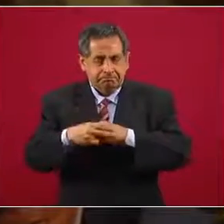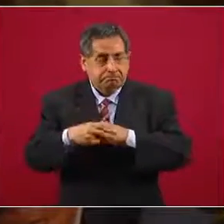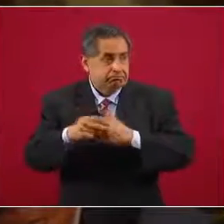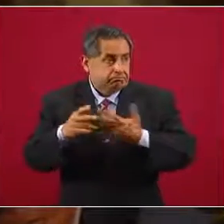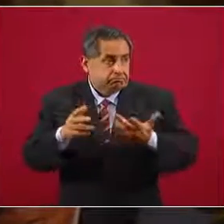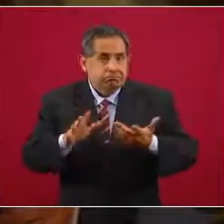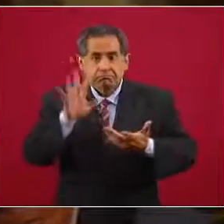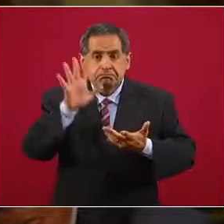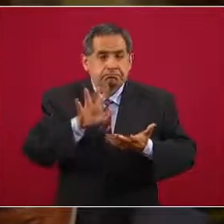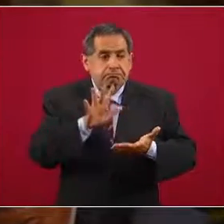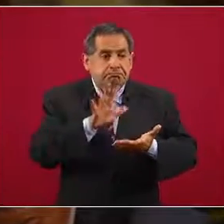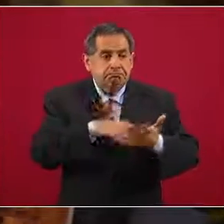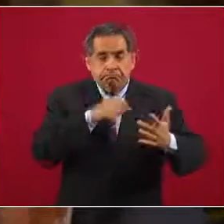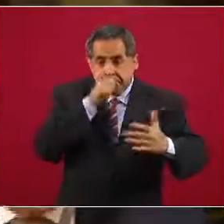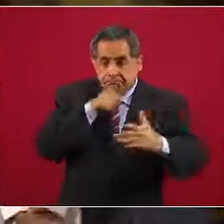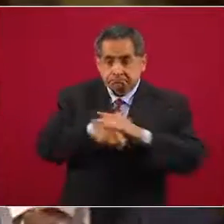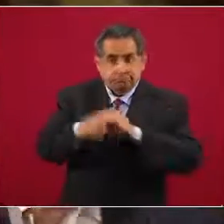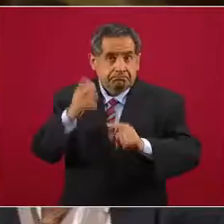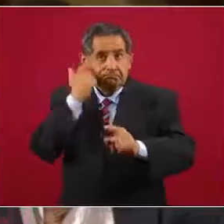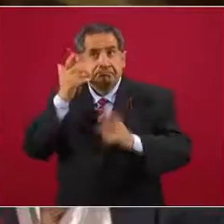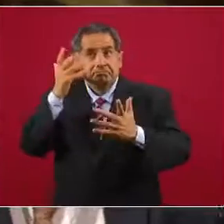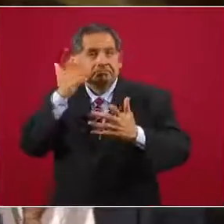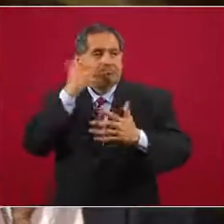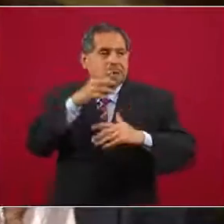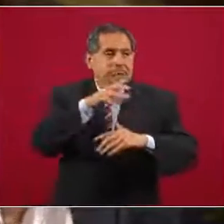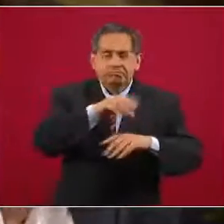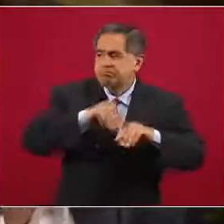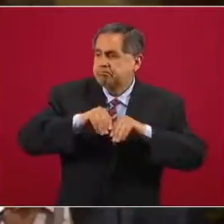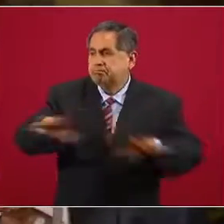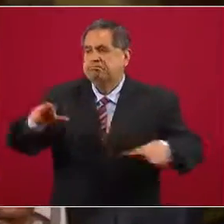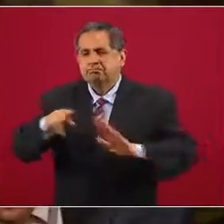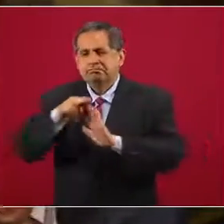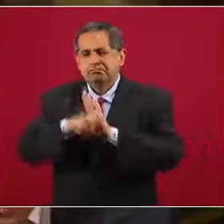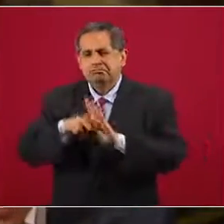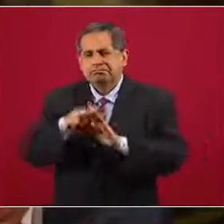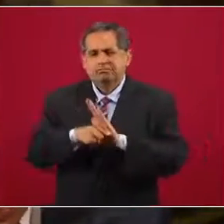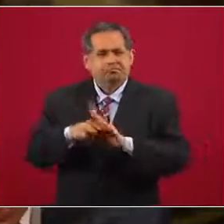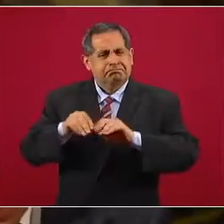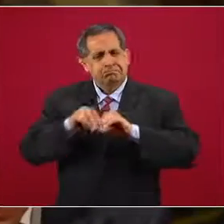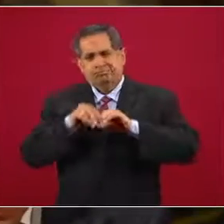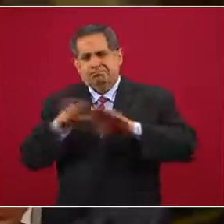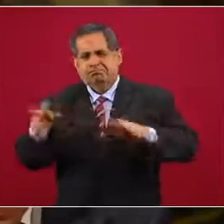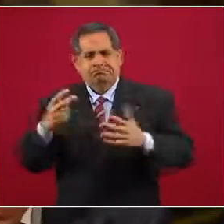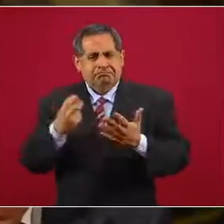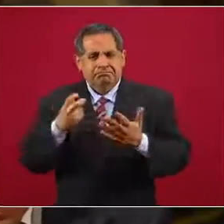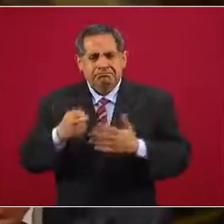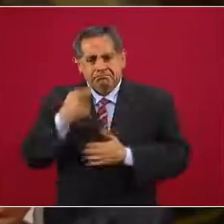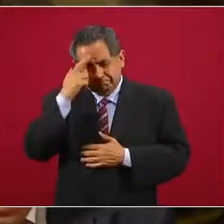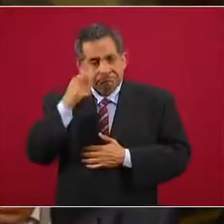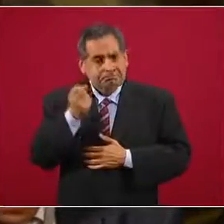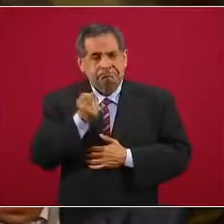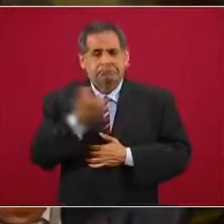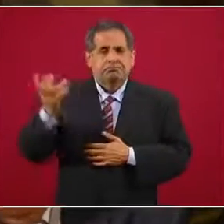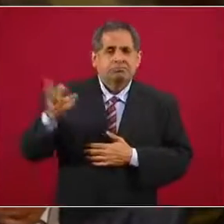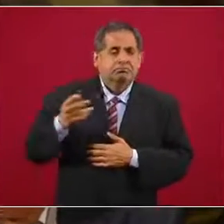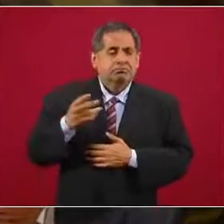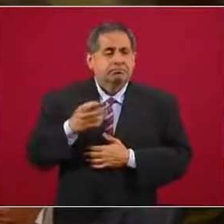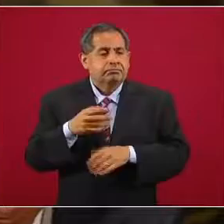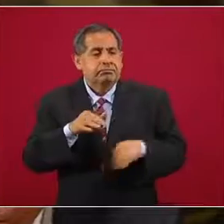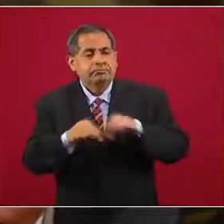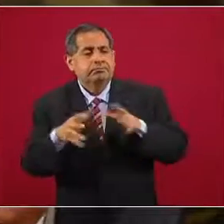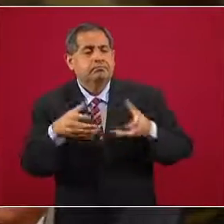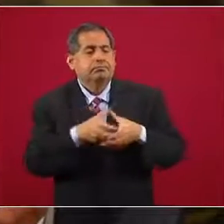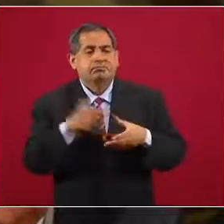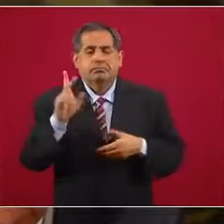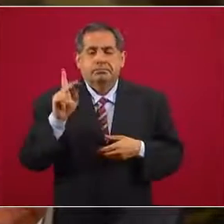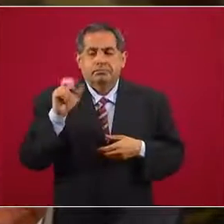que se cumplió su deseo, porque unas horas después, bueno, se difundió este video de algunos colaboradores del PAN,